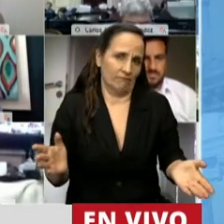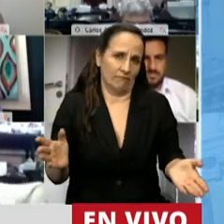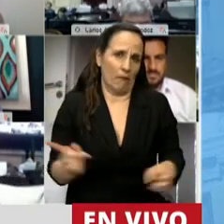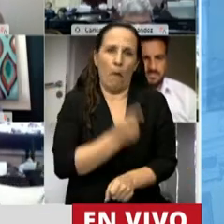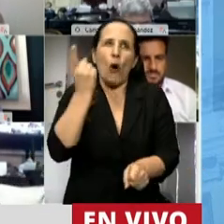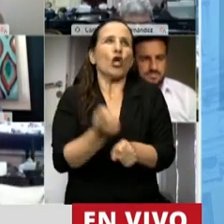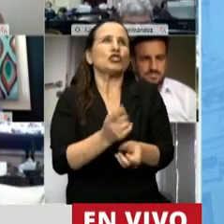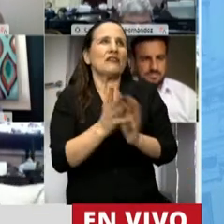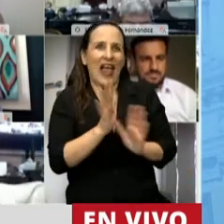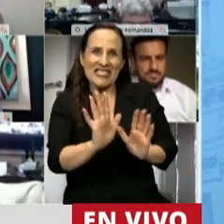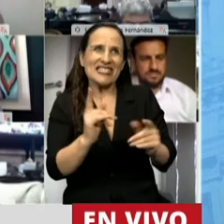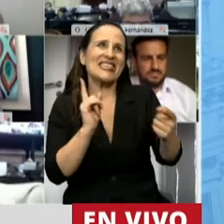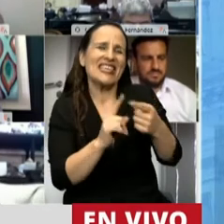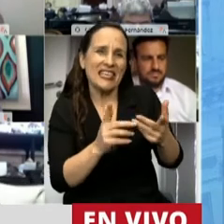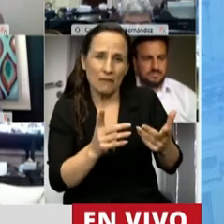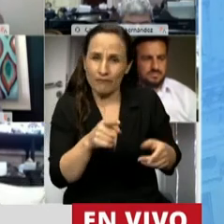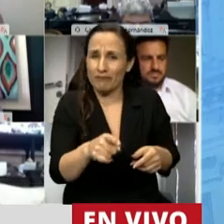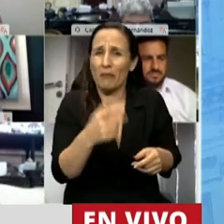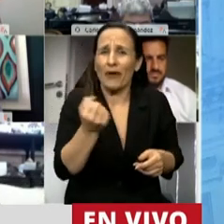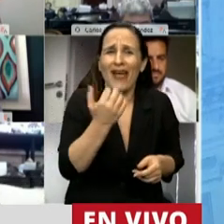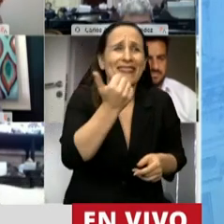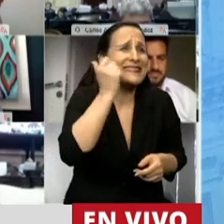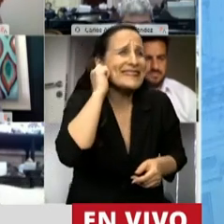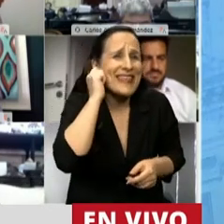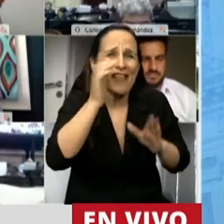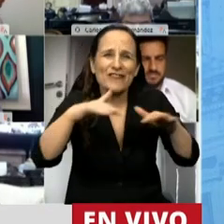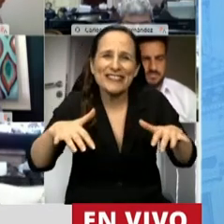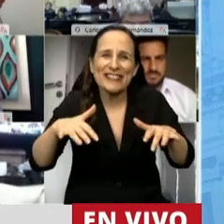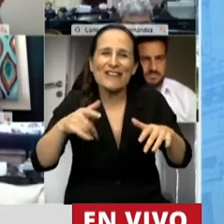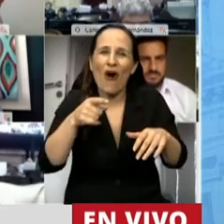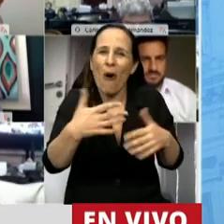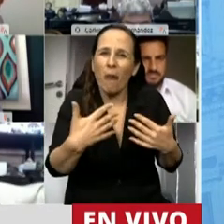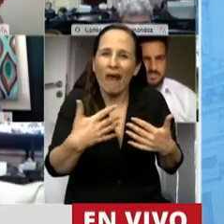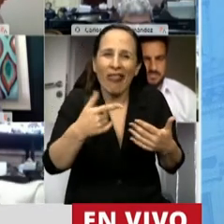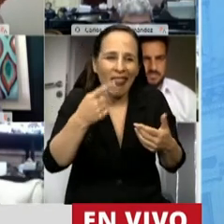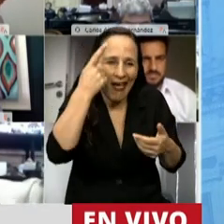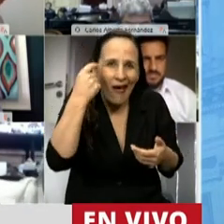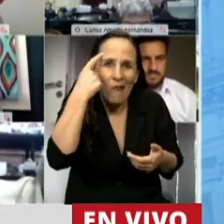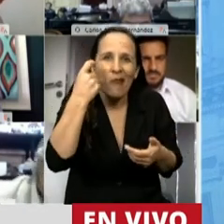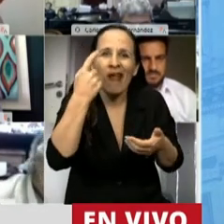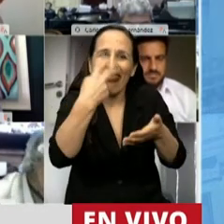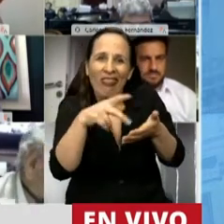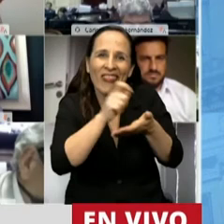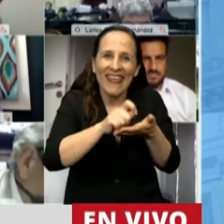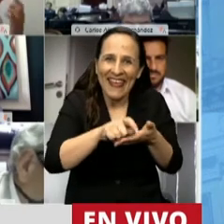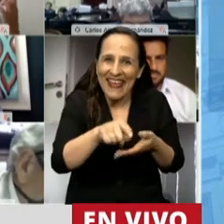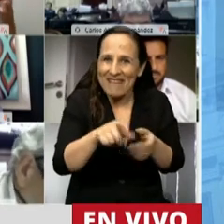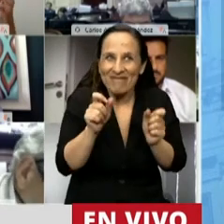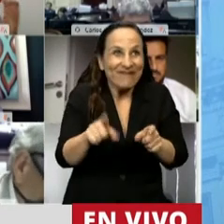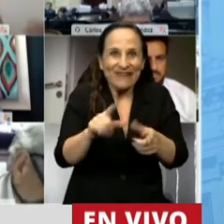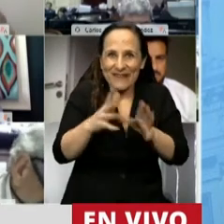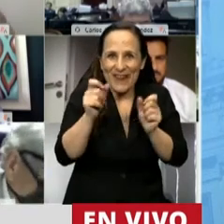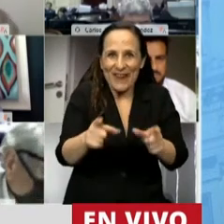este proceso tan importante para los chicos que tienen 6 años puedan lograr el aprendizaje que les